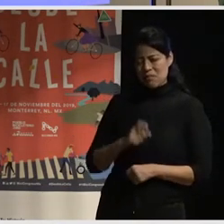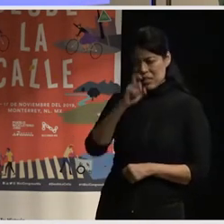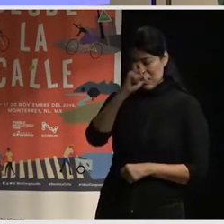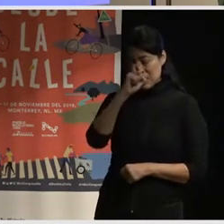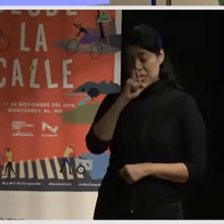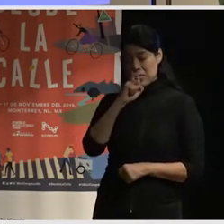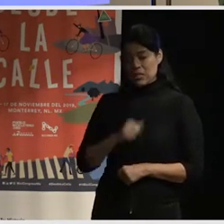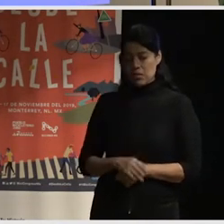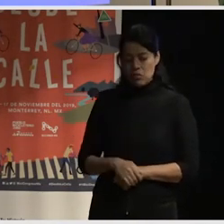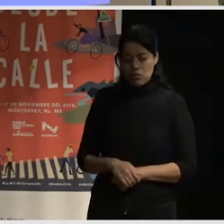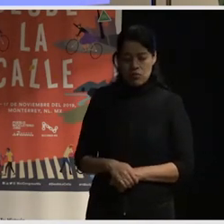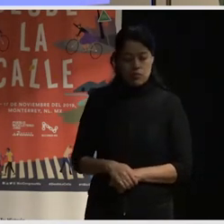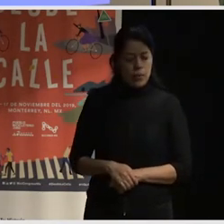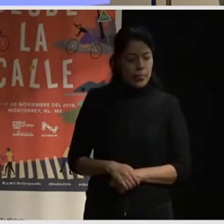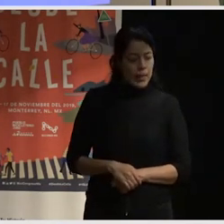justo